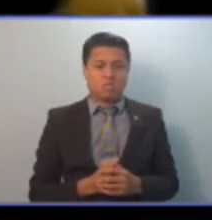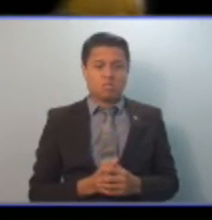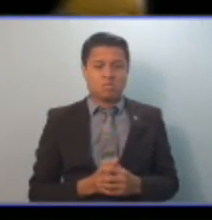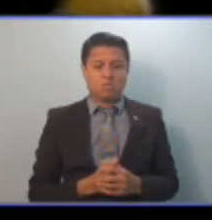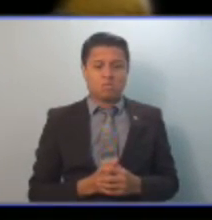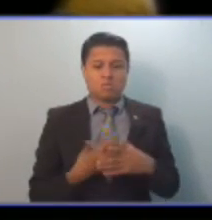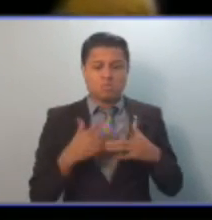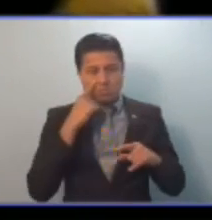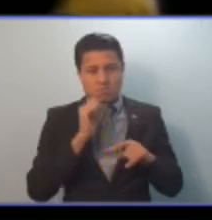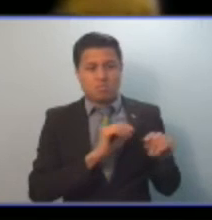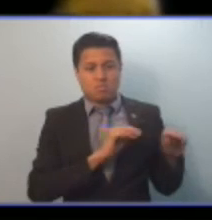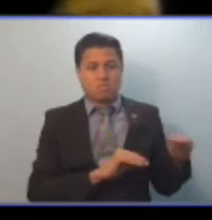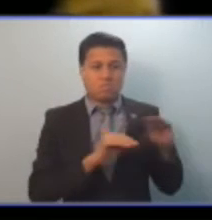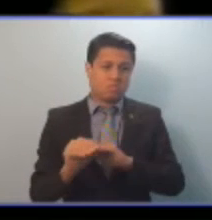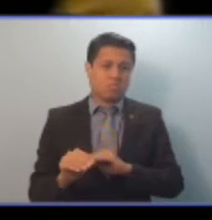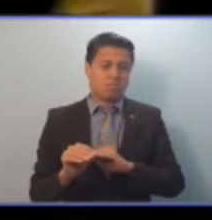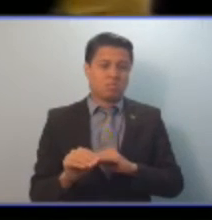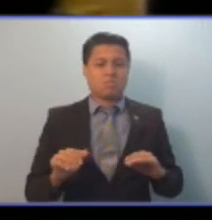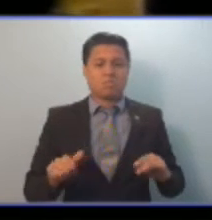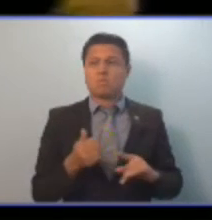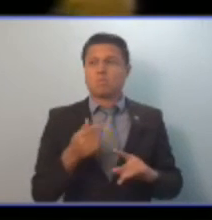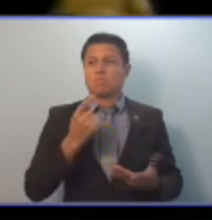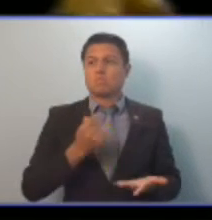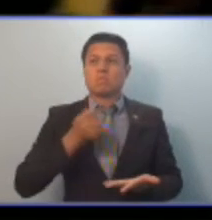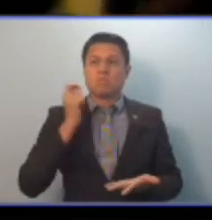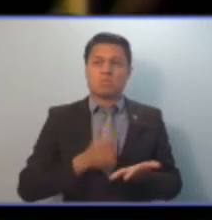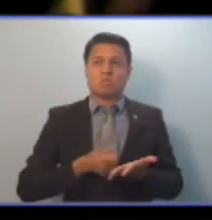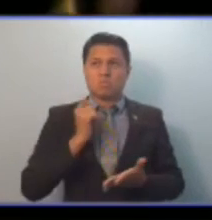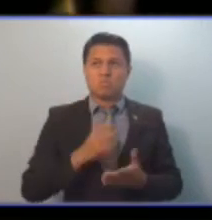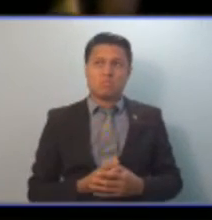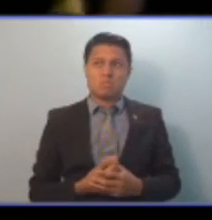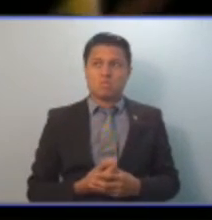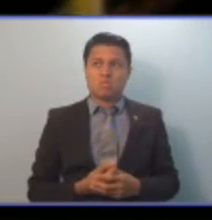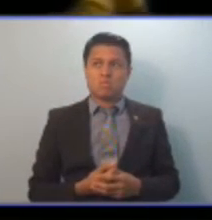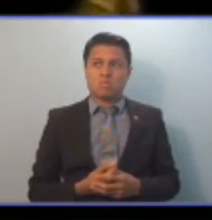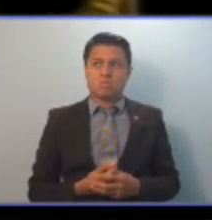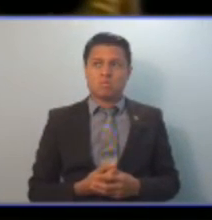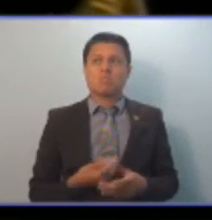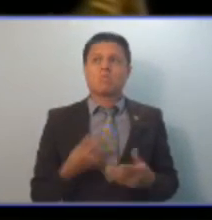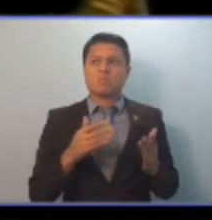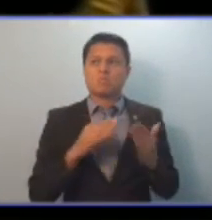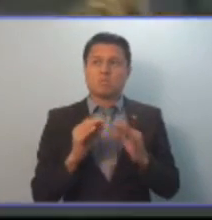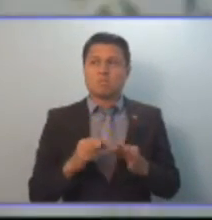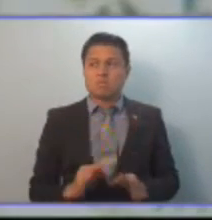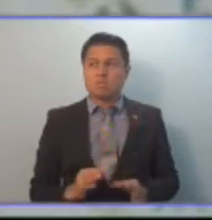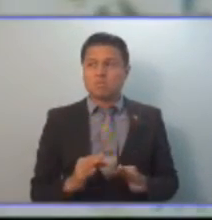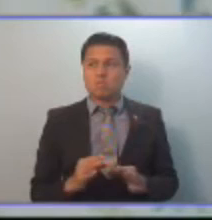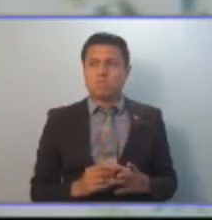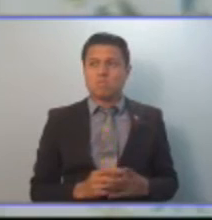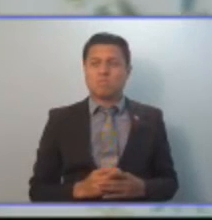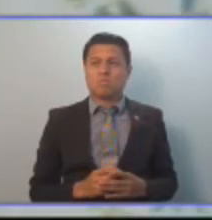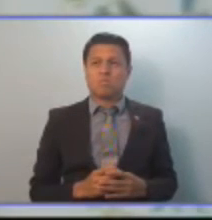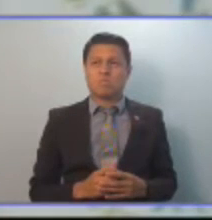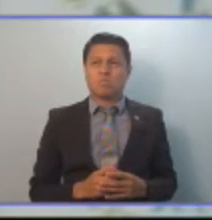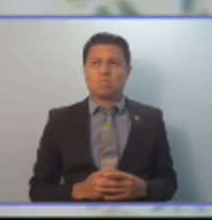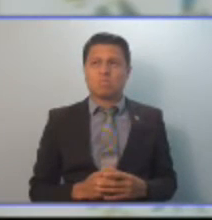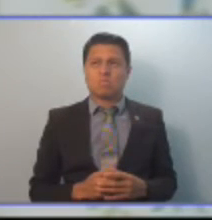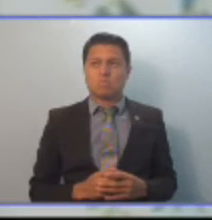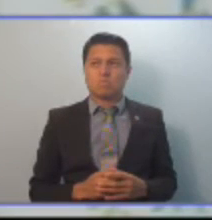que se han dado en algunas sentencias, hay secciones como